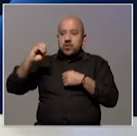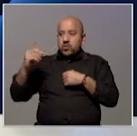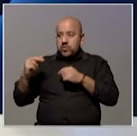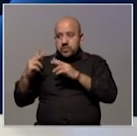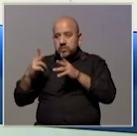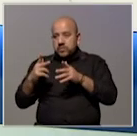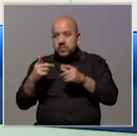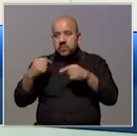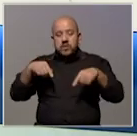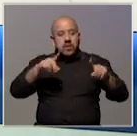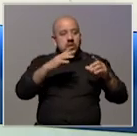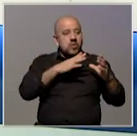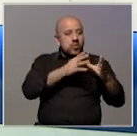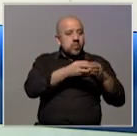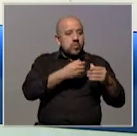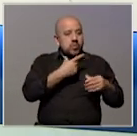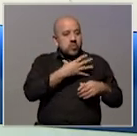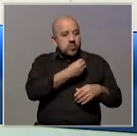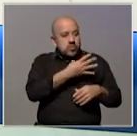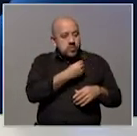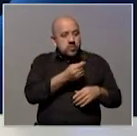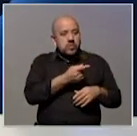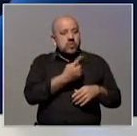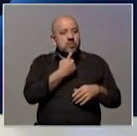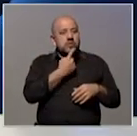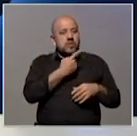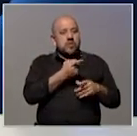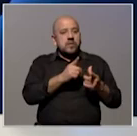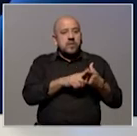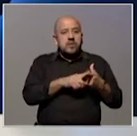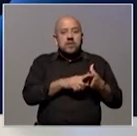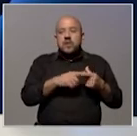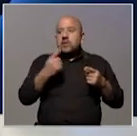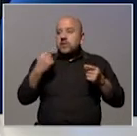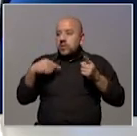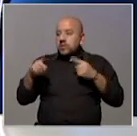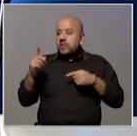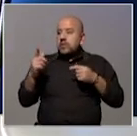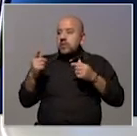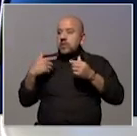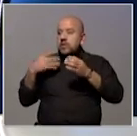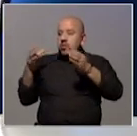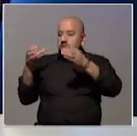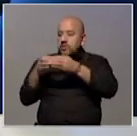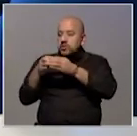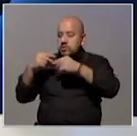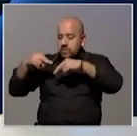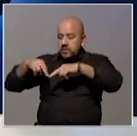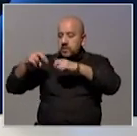sí que pertenece al partido nacional electo por la concertación es más y por eso la convención esta investigadora